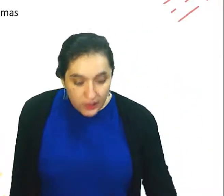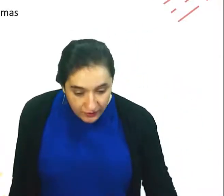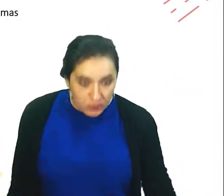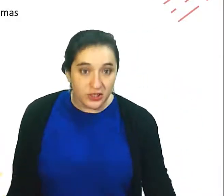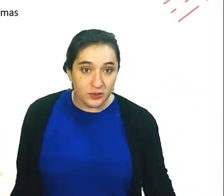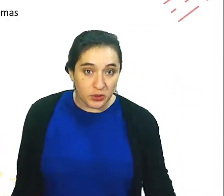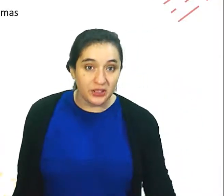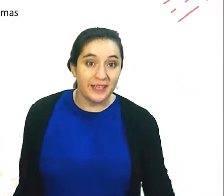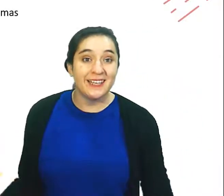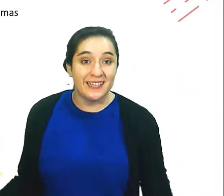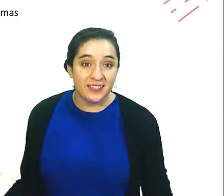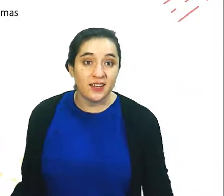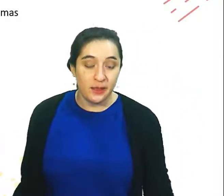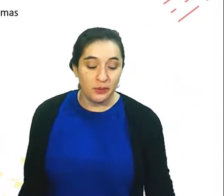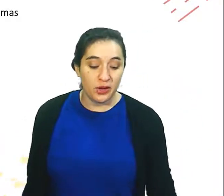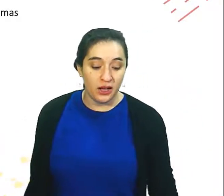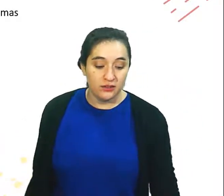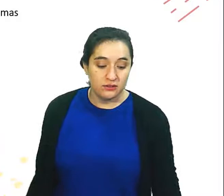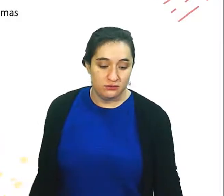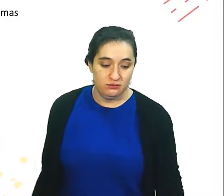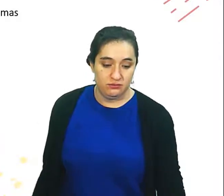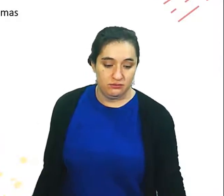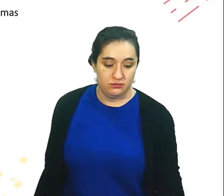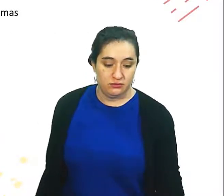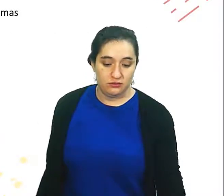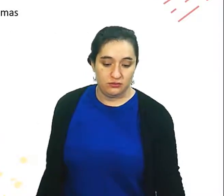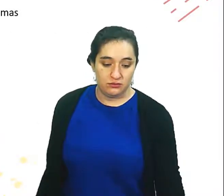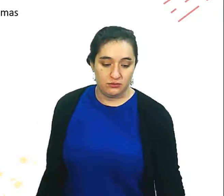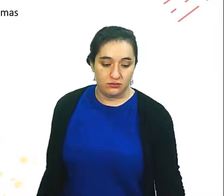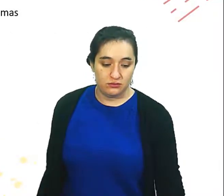¿Y qué vamos a exportar en esa época?